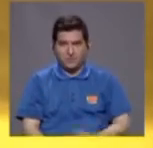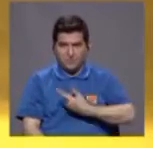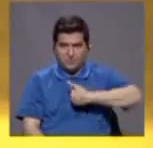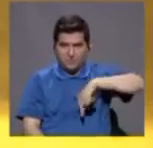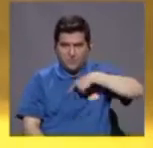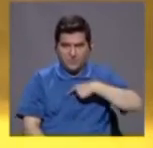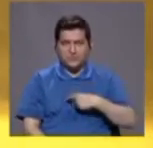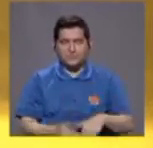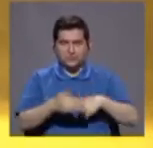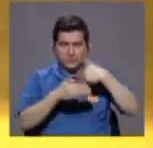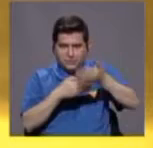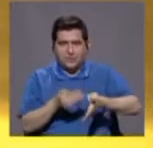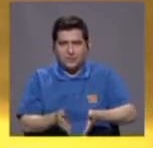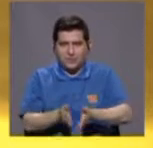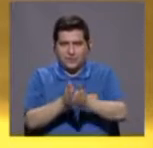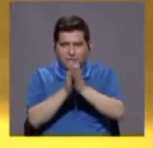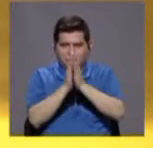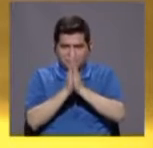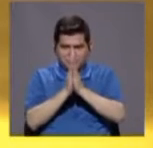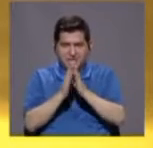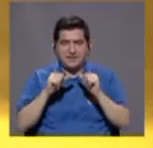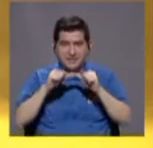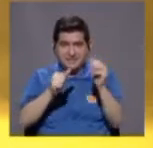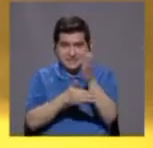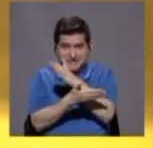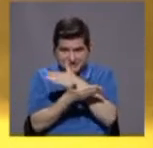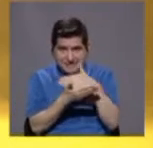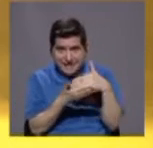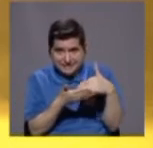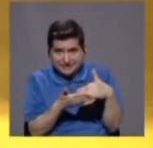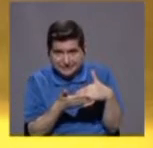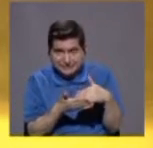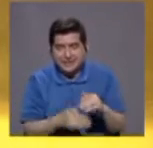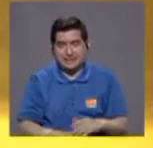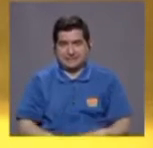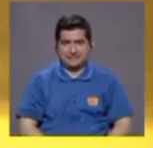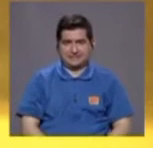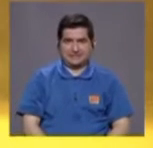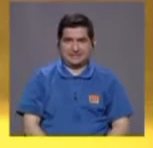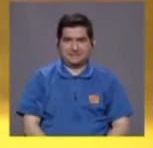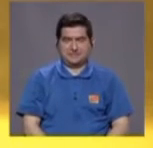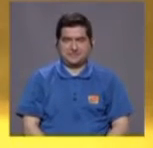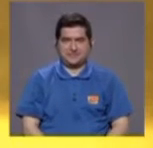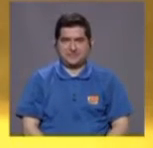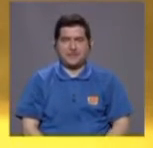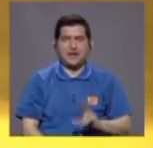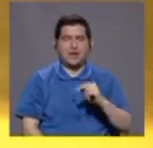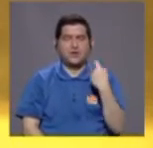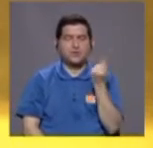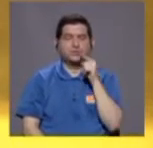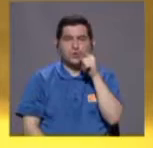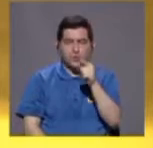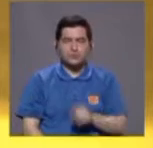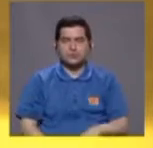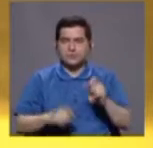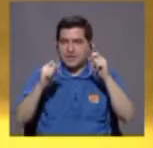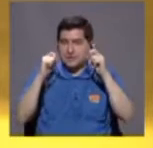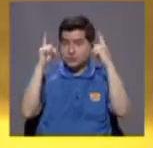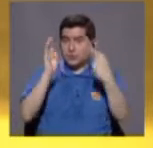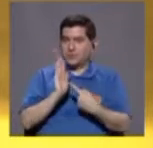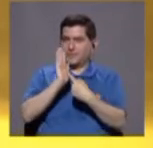pediremos en el siguiente segmento que no solo usted nos dé una sorpresa